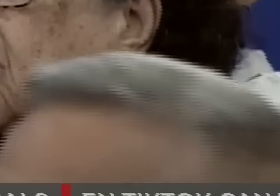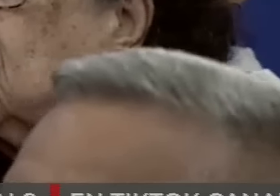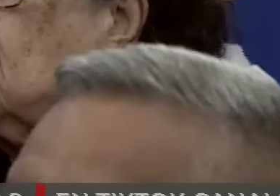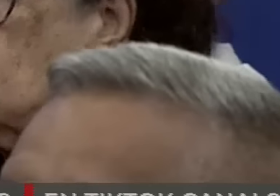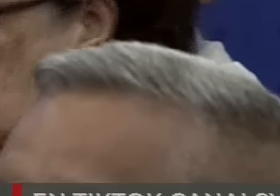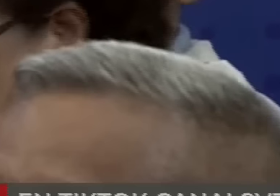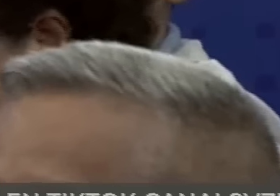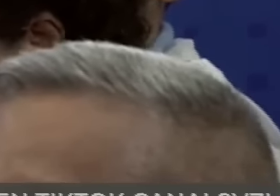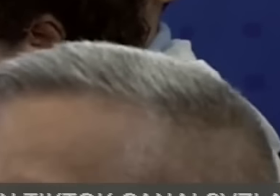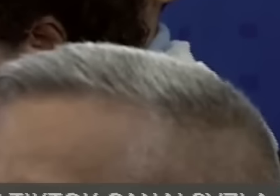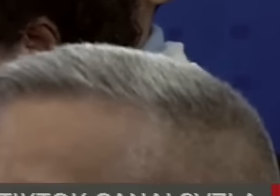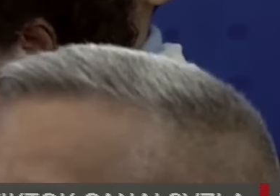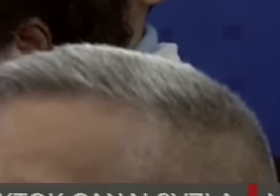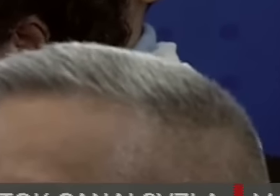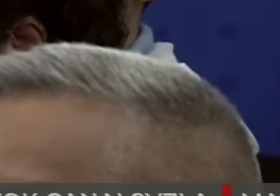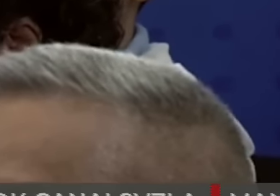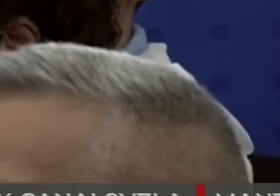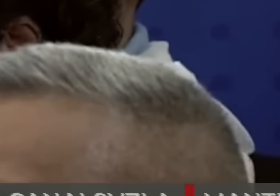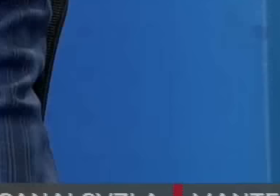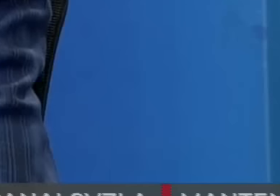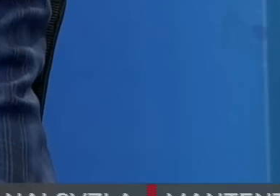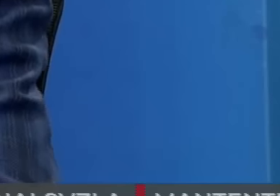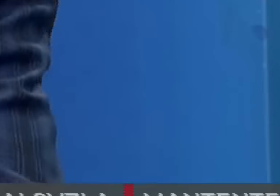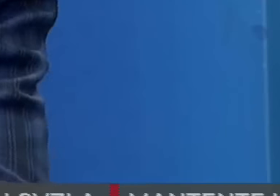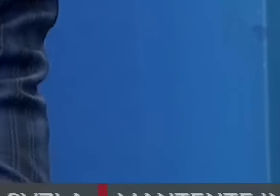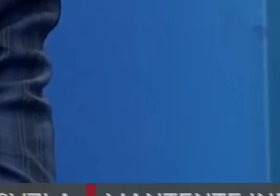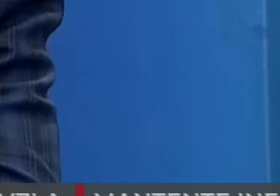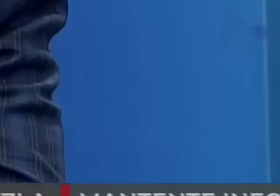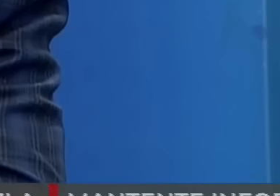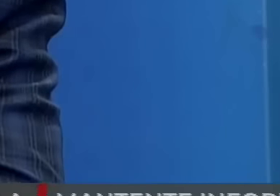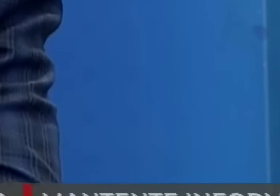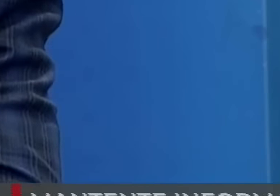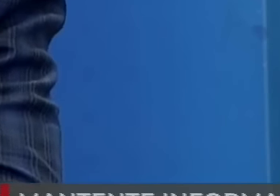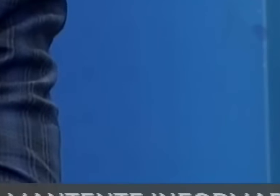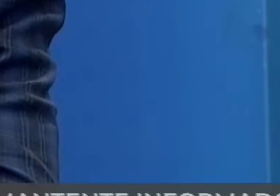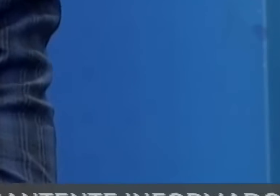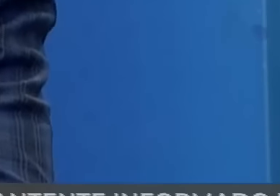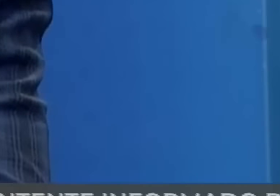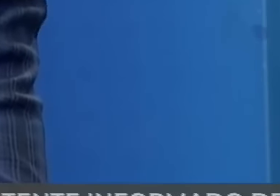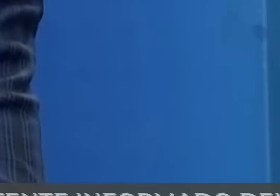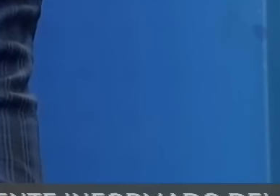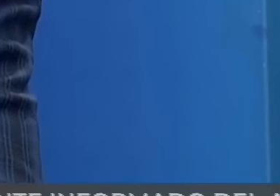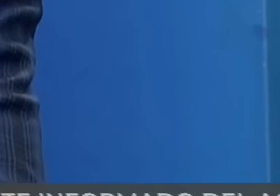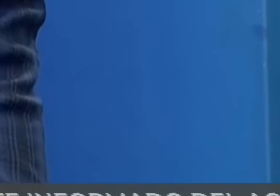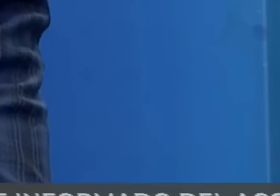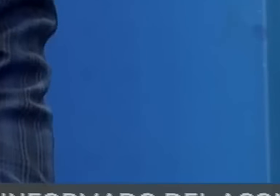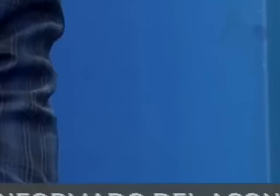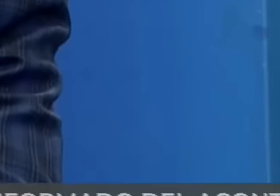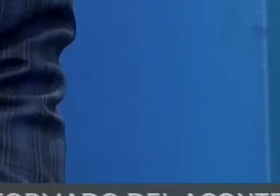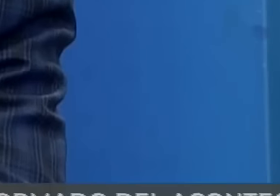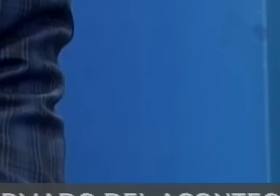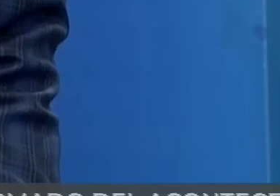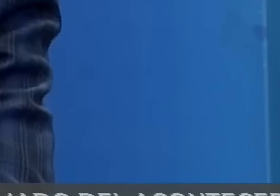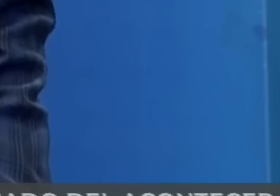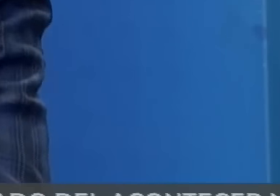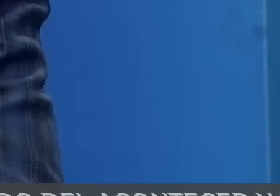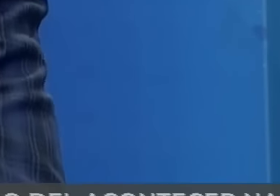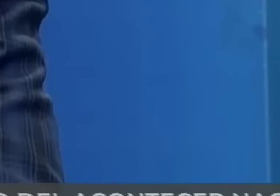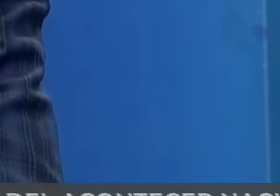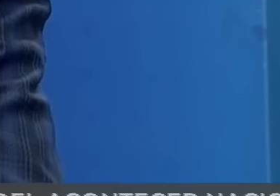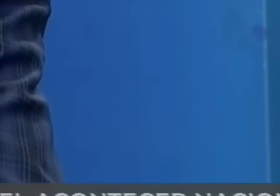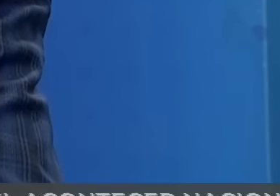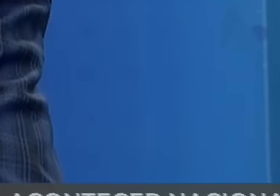desde los sueños que ustedes fueron generando con el comandante Chávez, el libro azul. No me hablaste del libro azul,